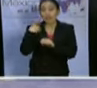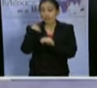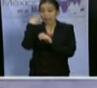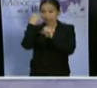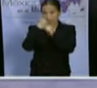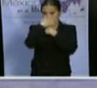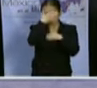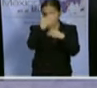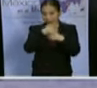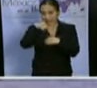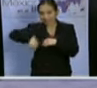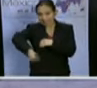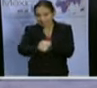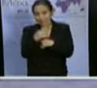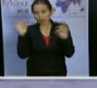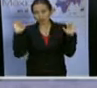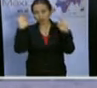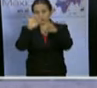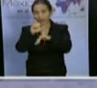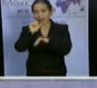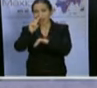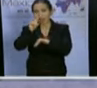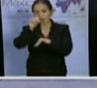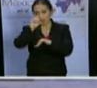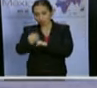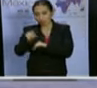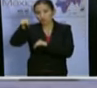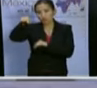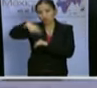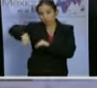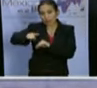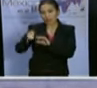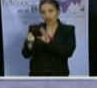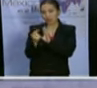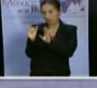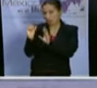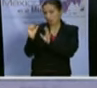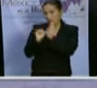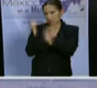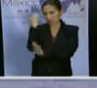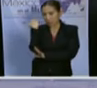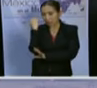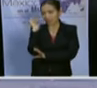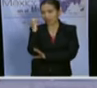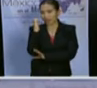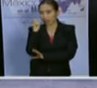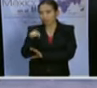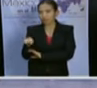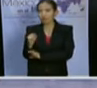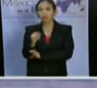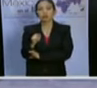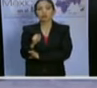siguiente, es decir, en esta edición del Foro de Davos, en el pasado mes de enero,